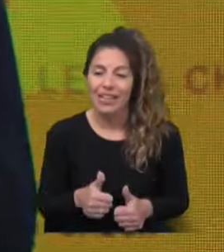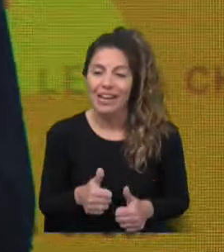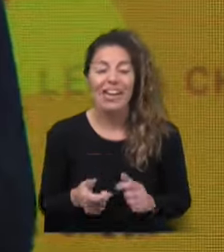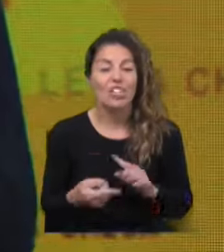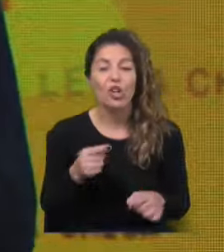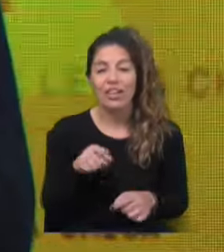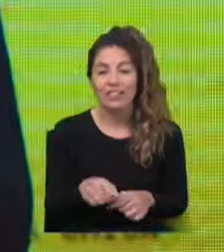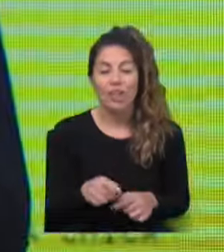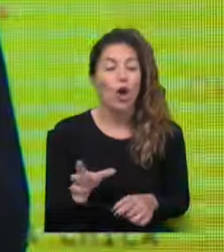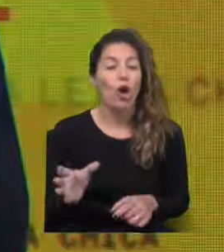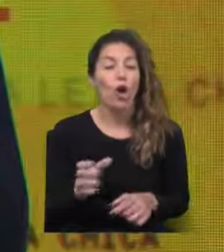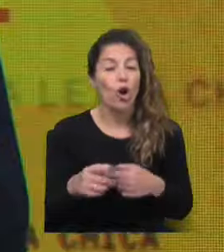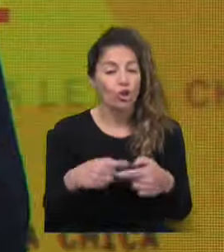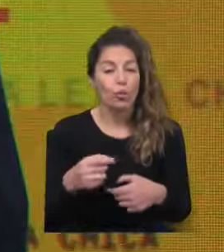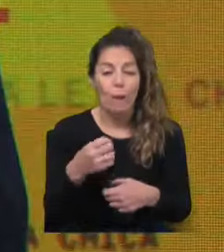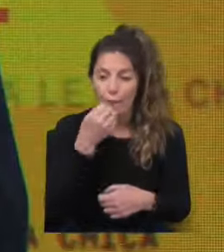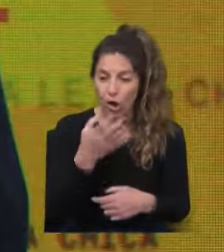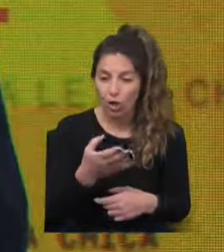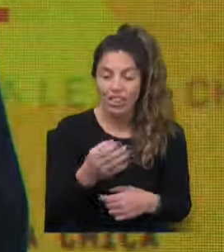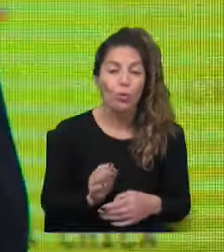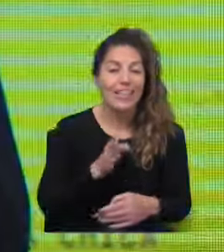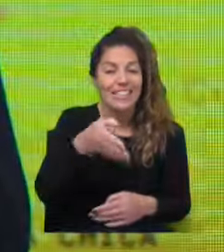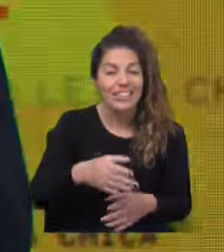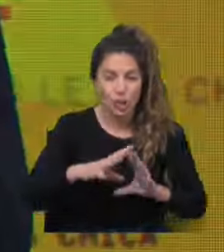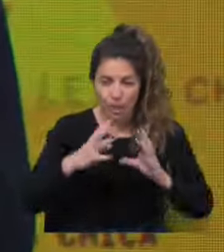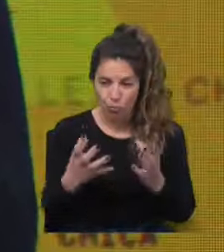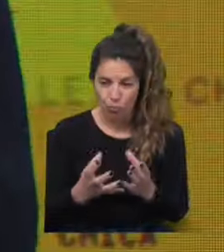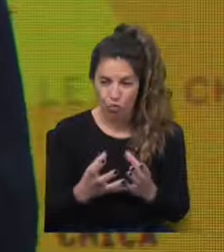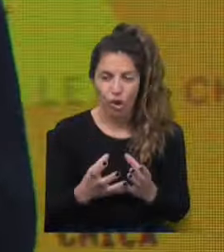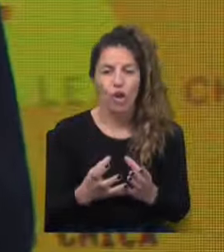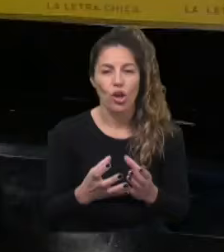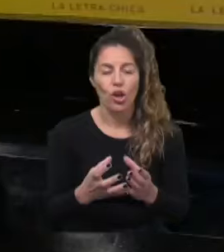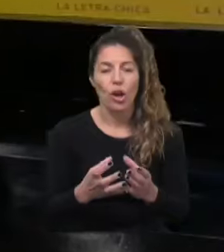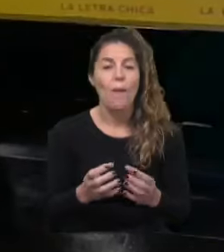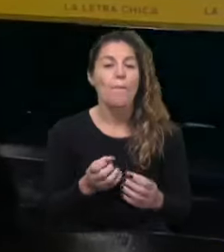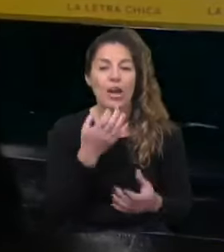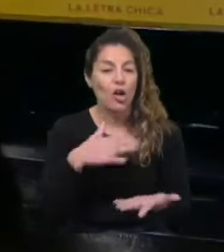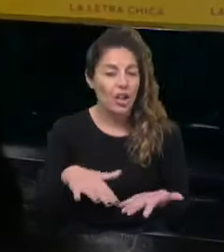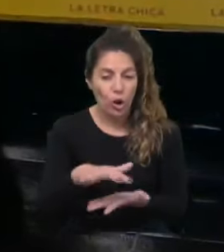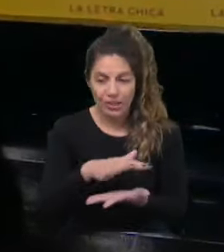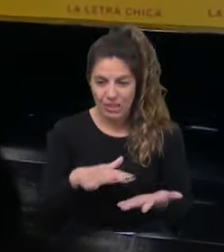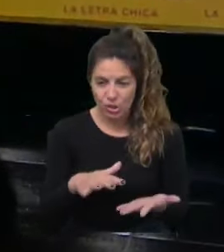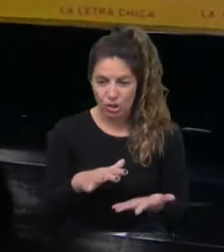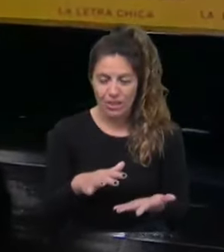ver con seguir mejorando nuestra inserción en el mundo, en mejores condiciones